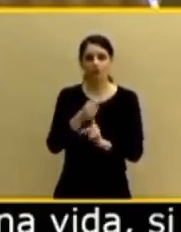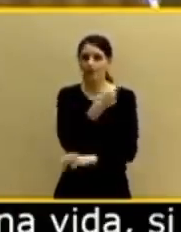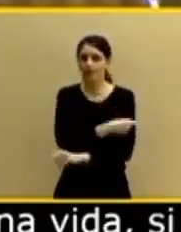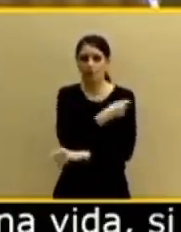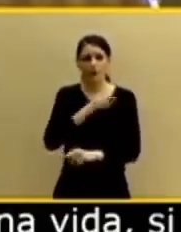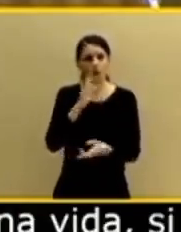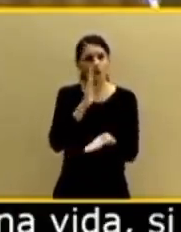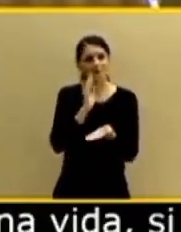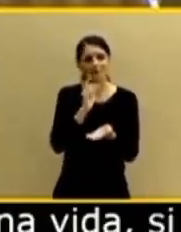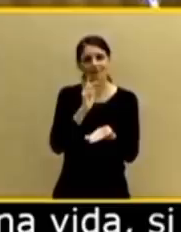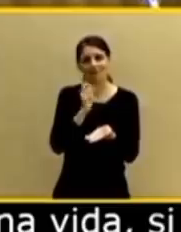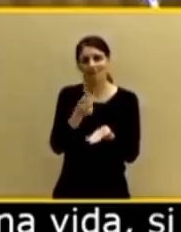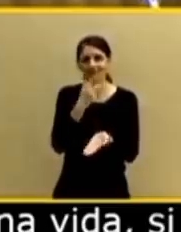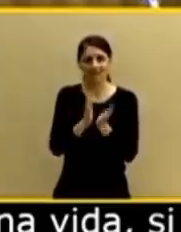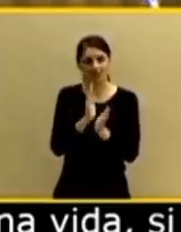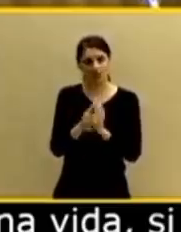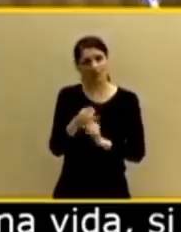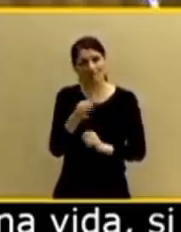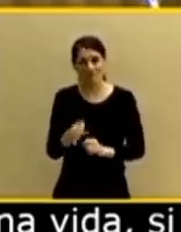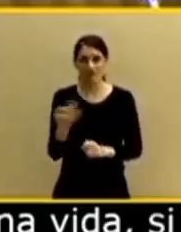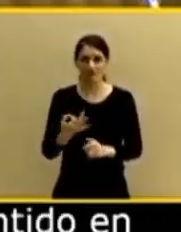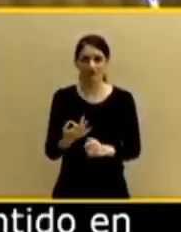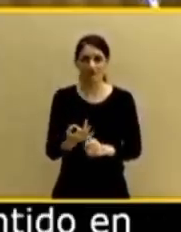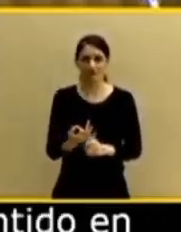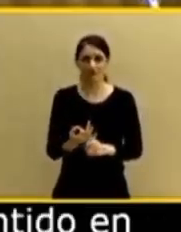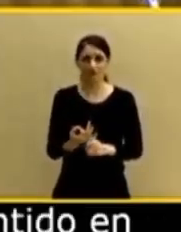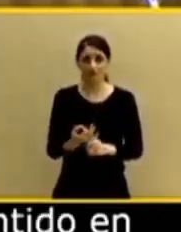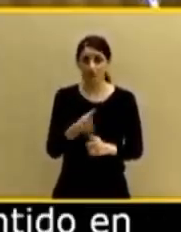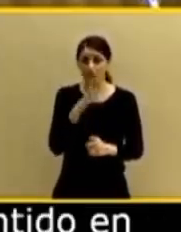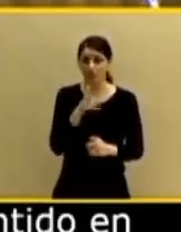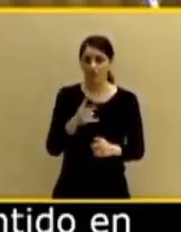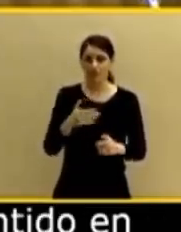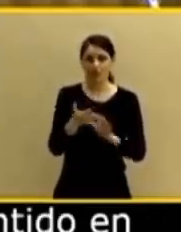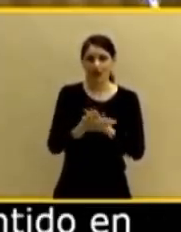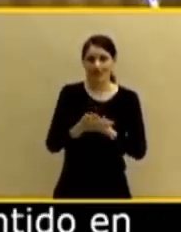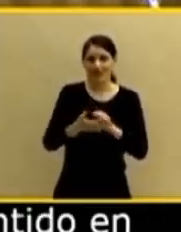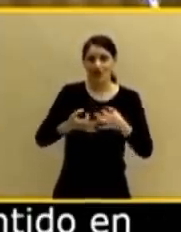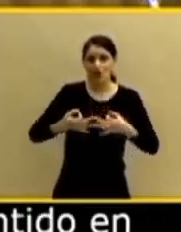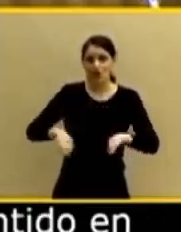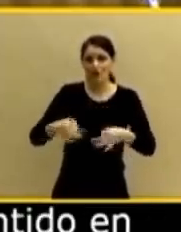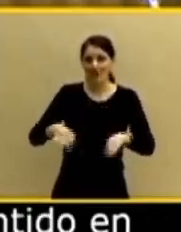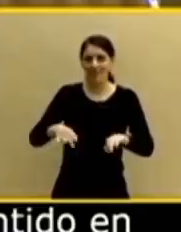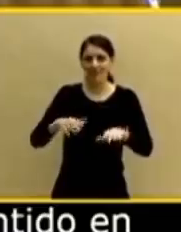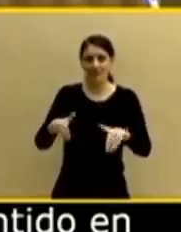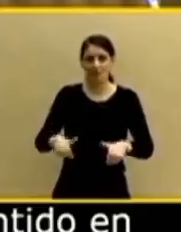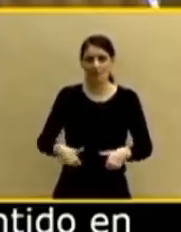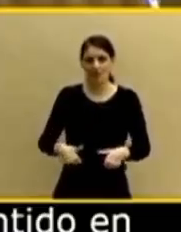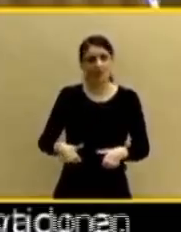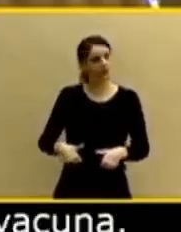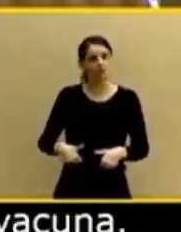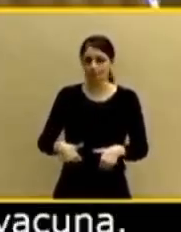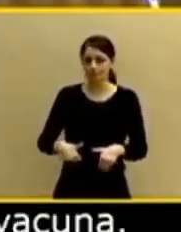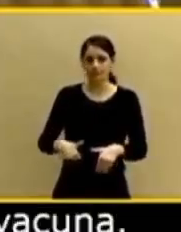Por eso yo seguiré hablando de nueva normalidad. Y solo hablaré de volver a la normalidad cuando tengamos o un